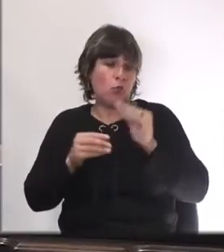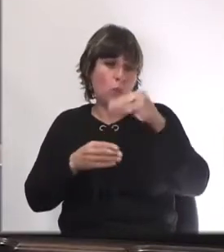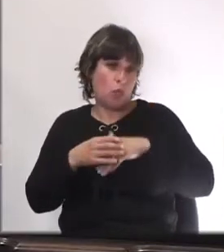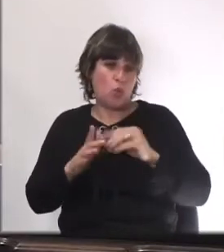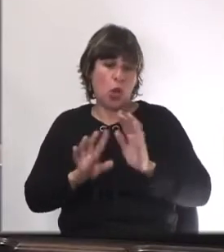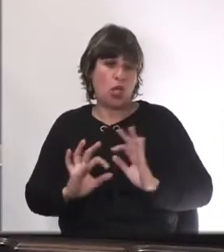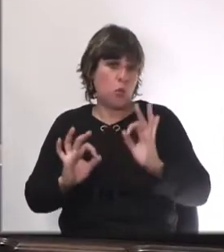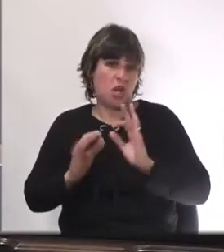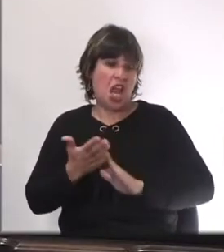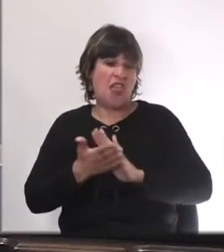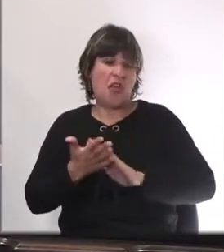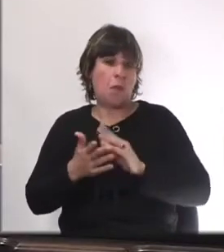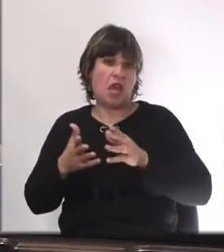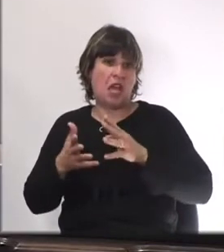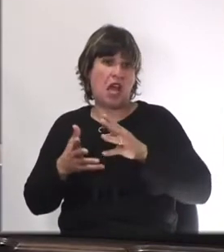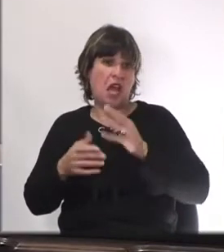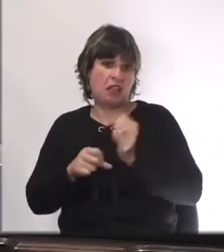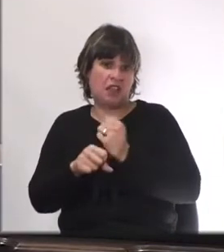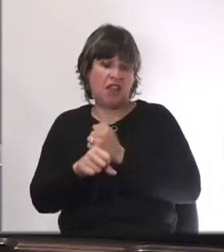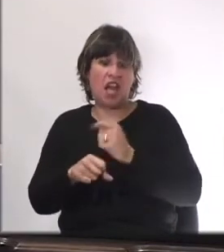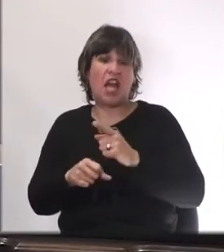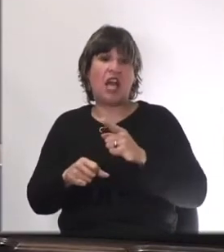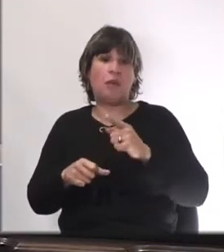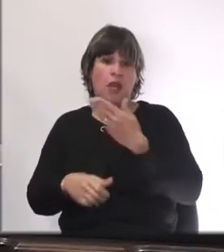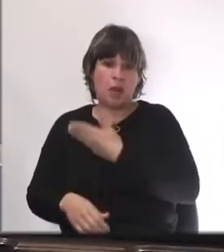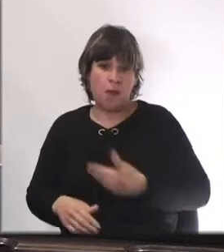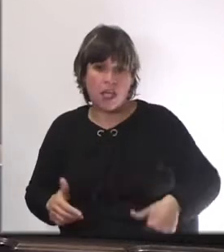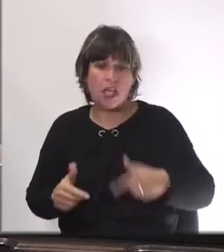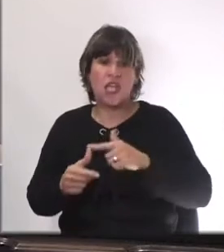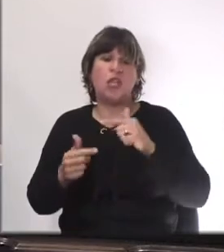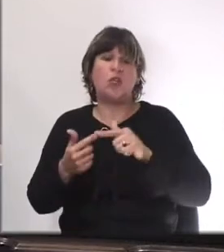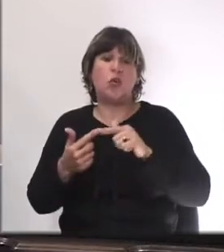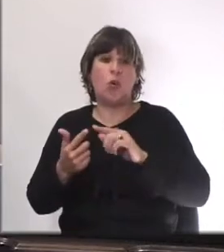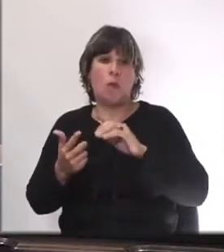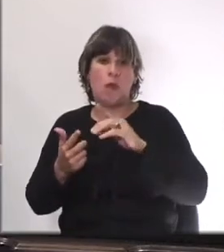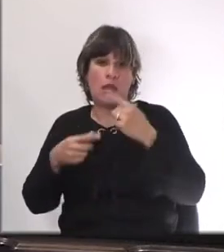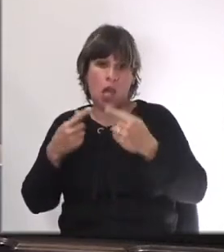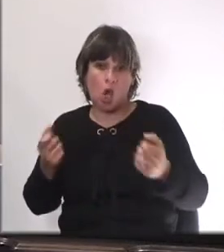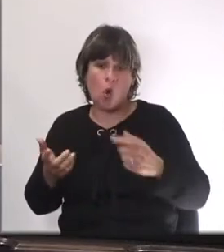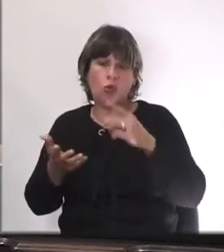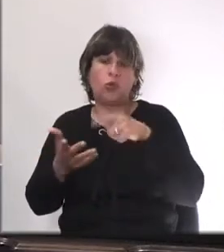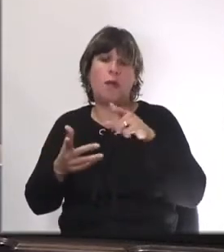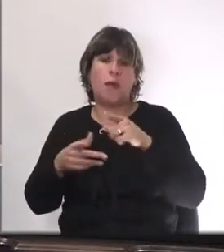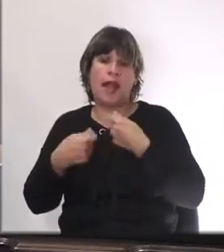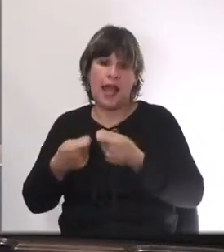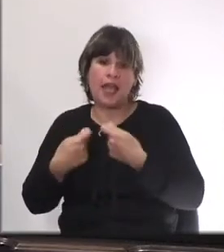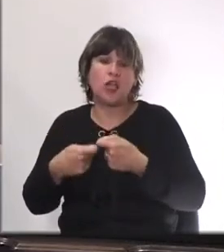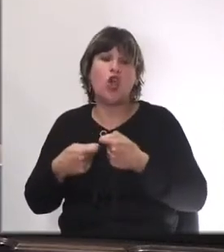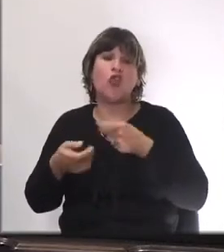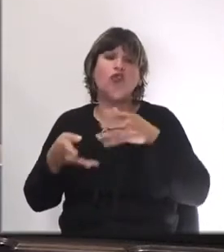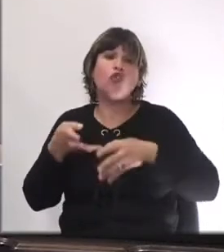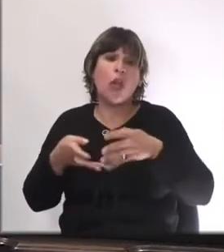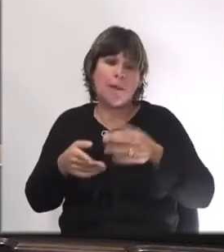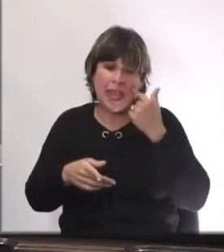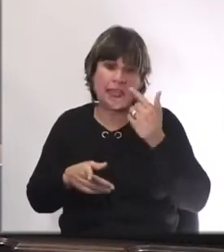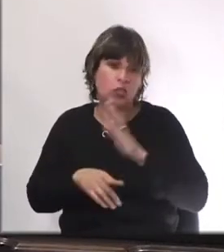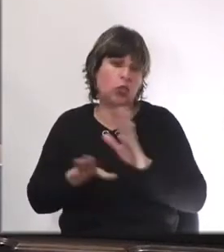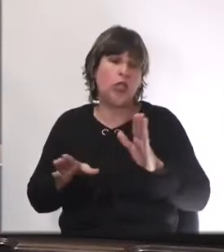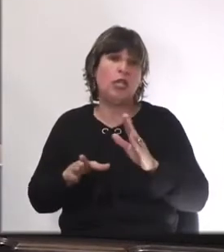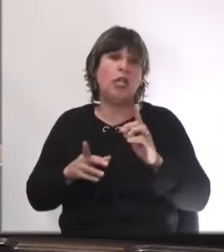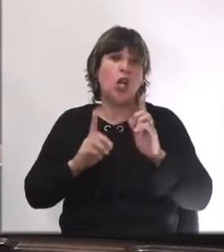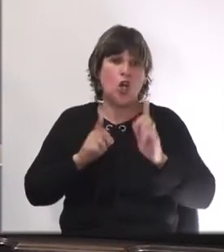su funcionamiento, para docentes, para equipamiento, para gastos de funcionamiento. Lo mismo con jardines de infantes